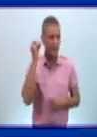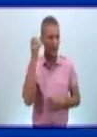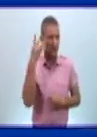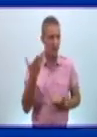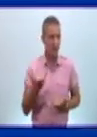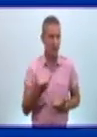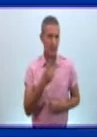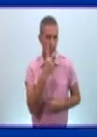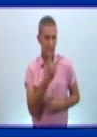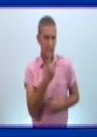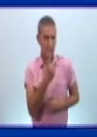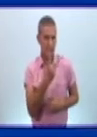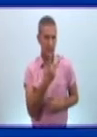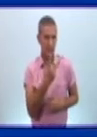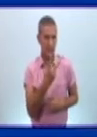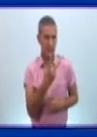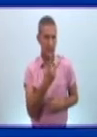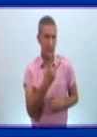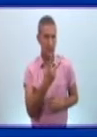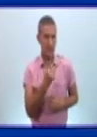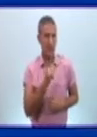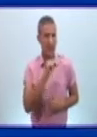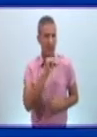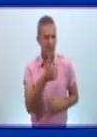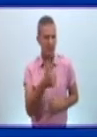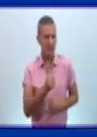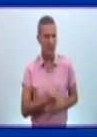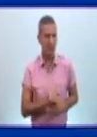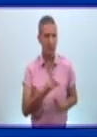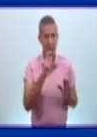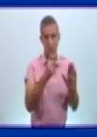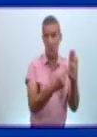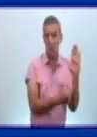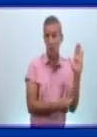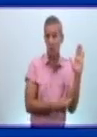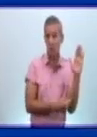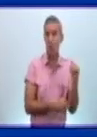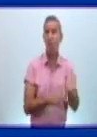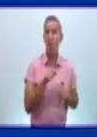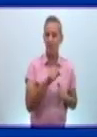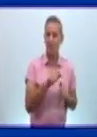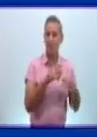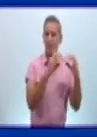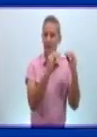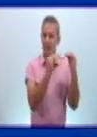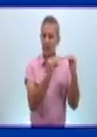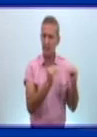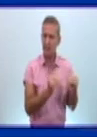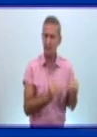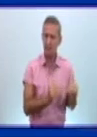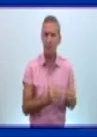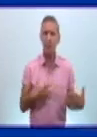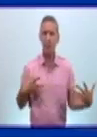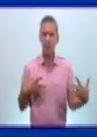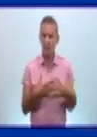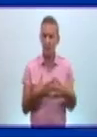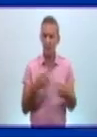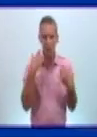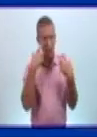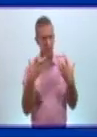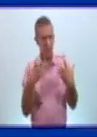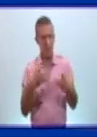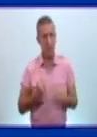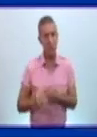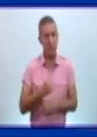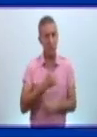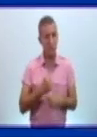se observan a simple vista sus componentes. Y esta clasificación de las mezclas es muy importante y la vamos a utilizar